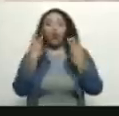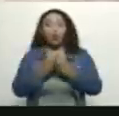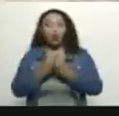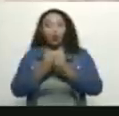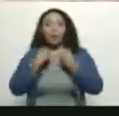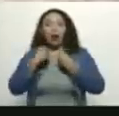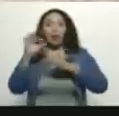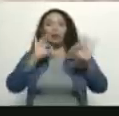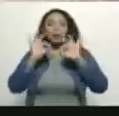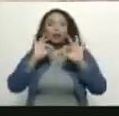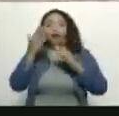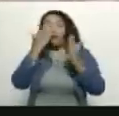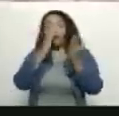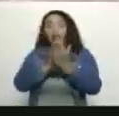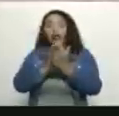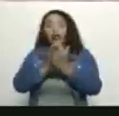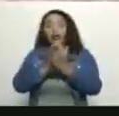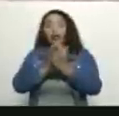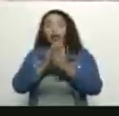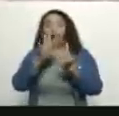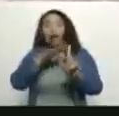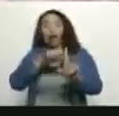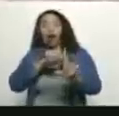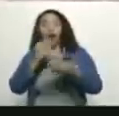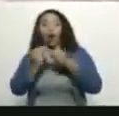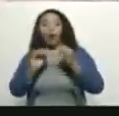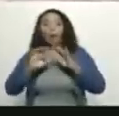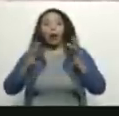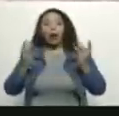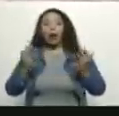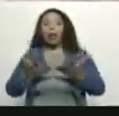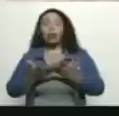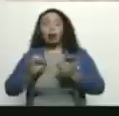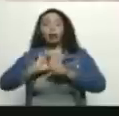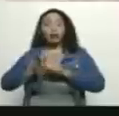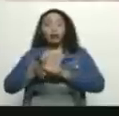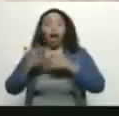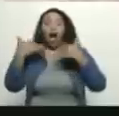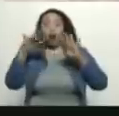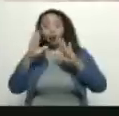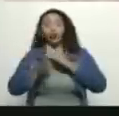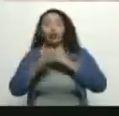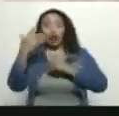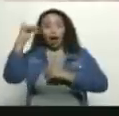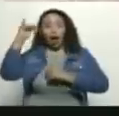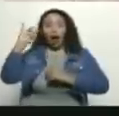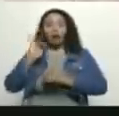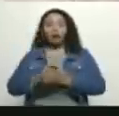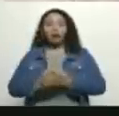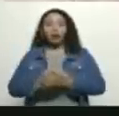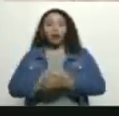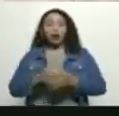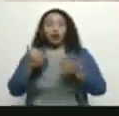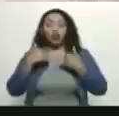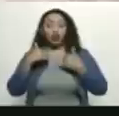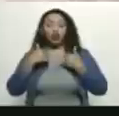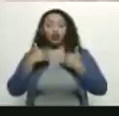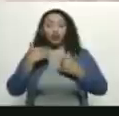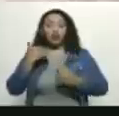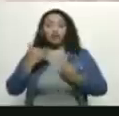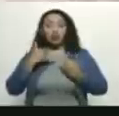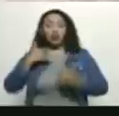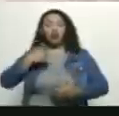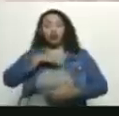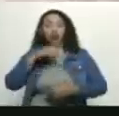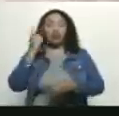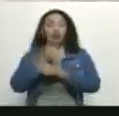amenazas, como la pandemia del COVID-19, que aún se nos presenta. Es nuestra responsabilidad estar preparados.